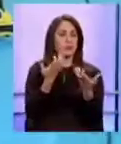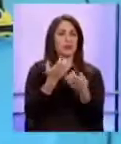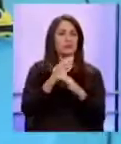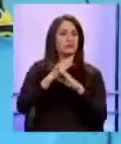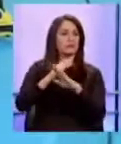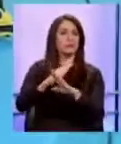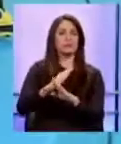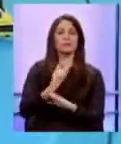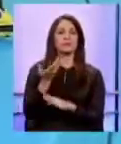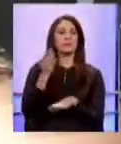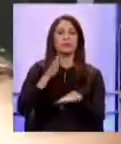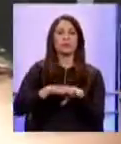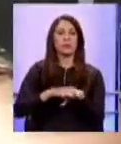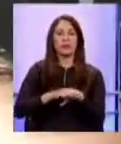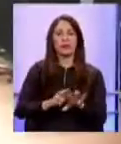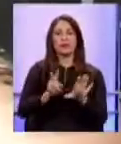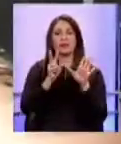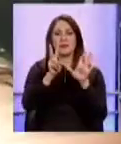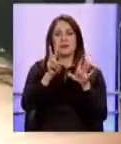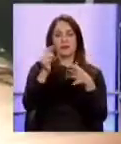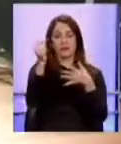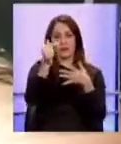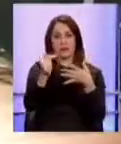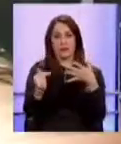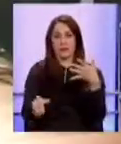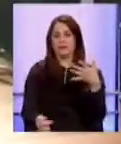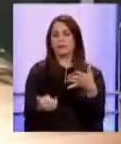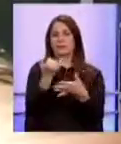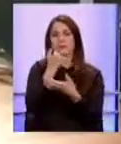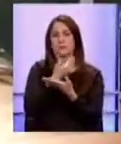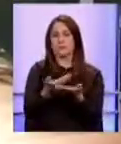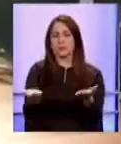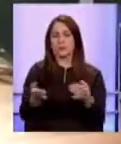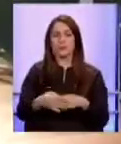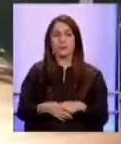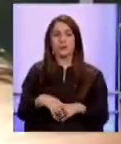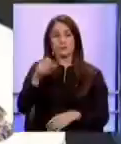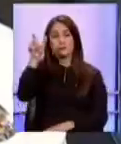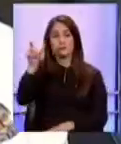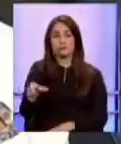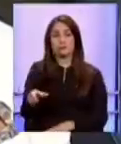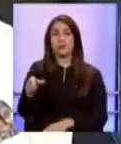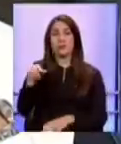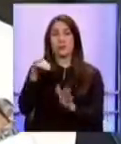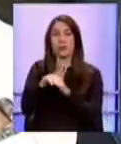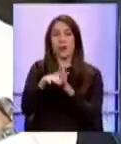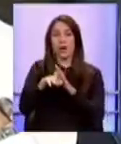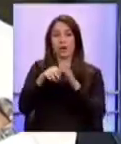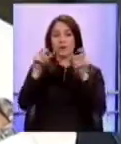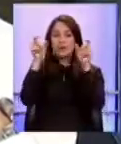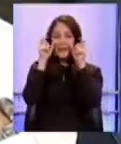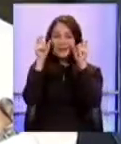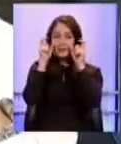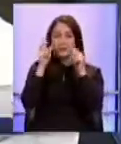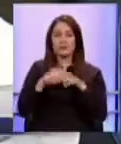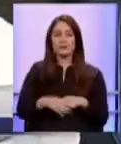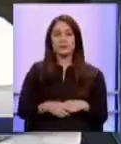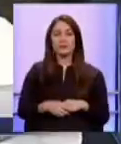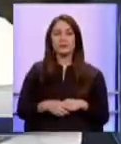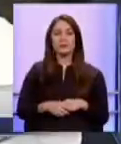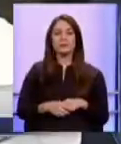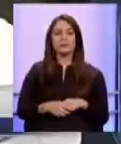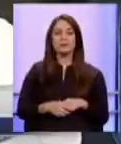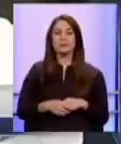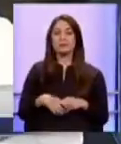rechazan lo que llamaron las siete plagas del neoliberalismo. Del banquero Guillermo Lasso: miseria, el privilegio de